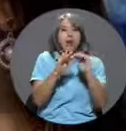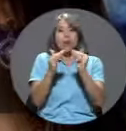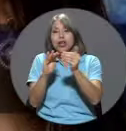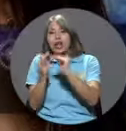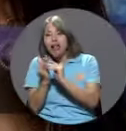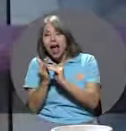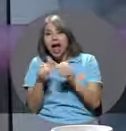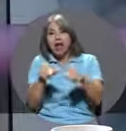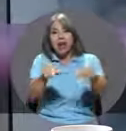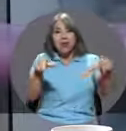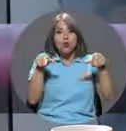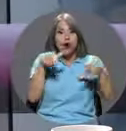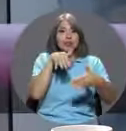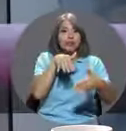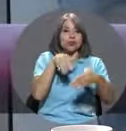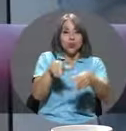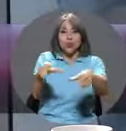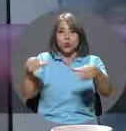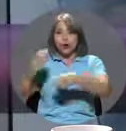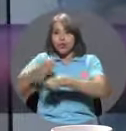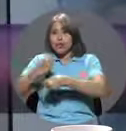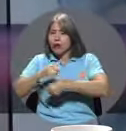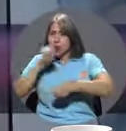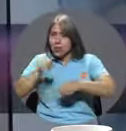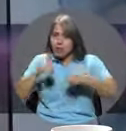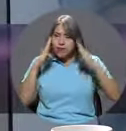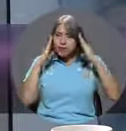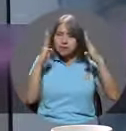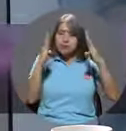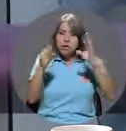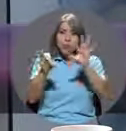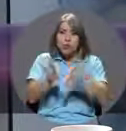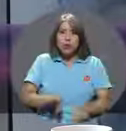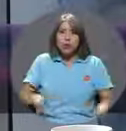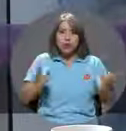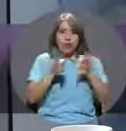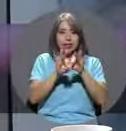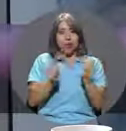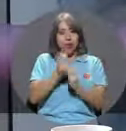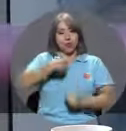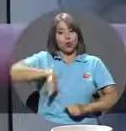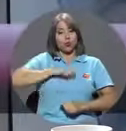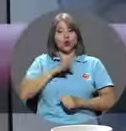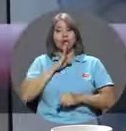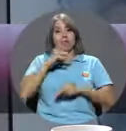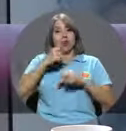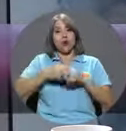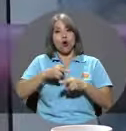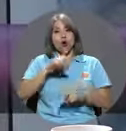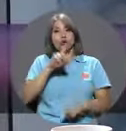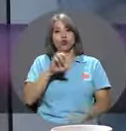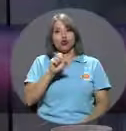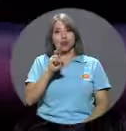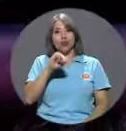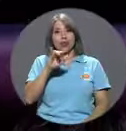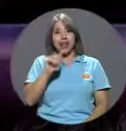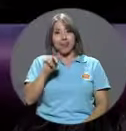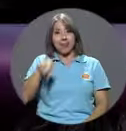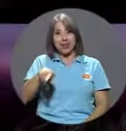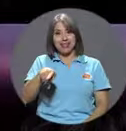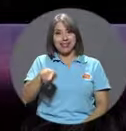en los centros de estudio de trabajo es muy importante. En ese sentido, comentó con nosotros Sunia Pérez, quien es